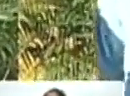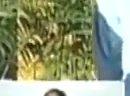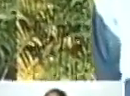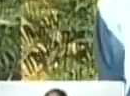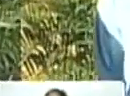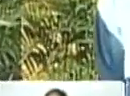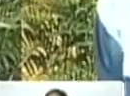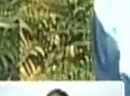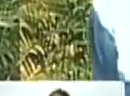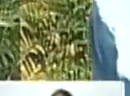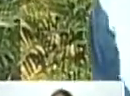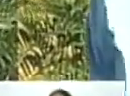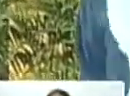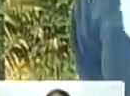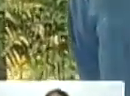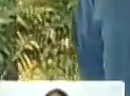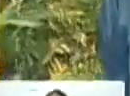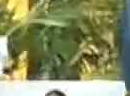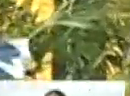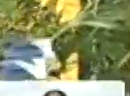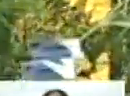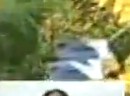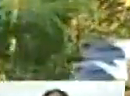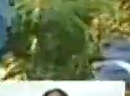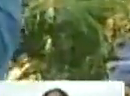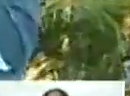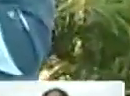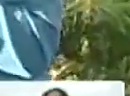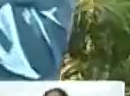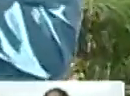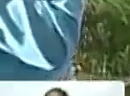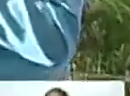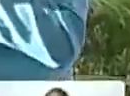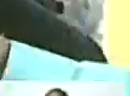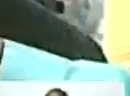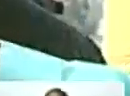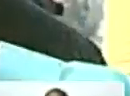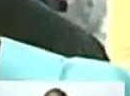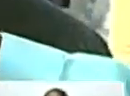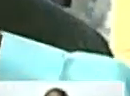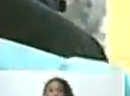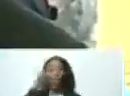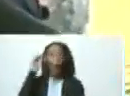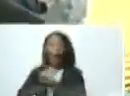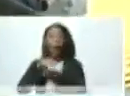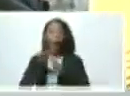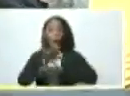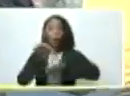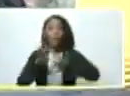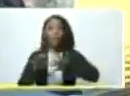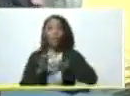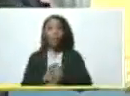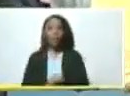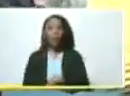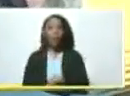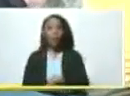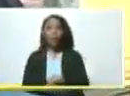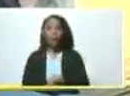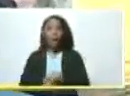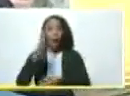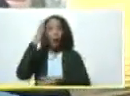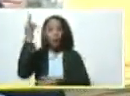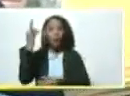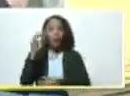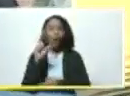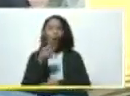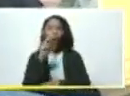tú? Líder, lideresa de los CLAP. Vengo del estado de Aragua, municipio José Rafael Revenga, el Consejo